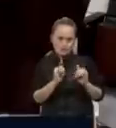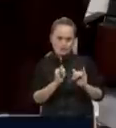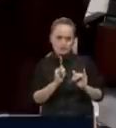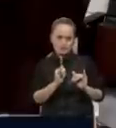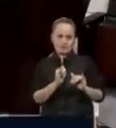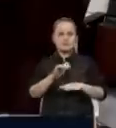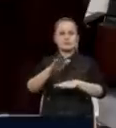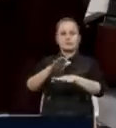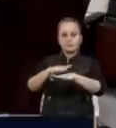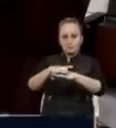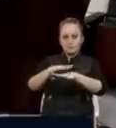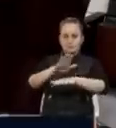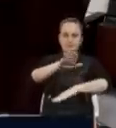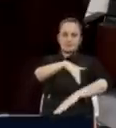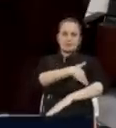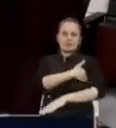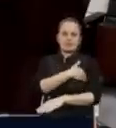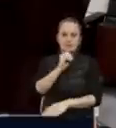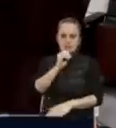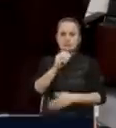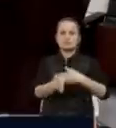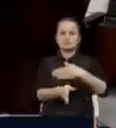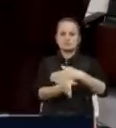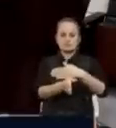Para que cierre, señor ministro, continúe.